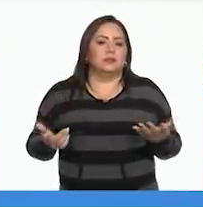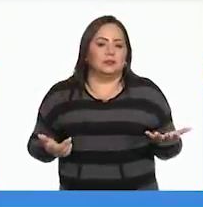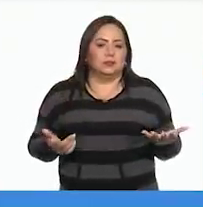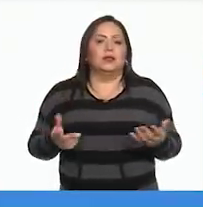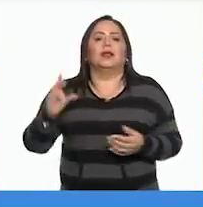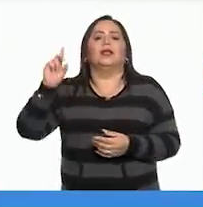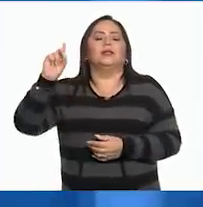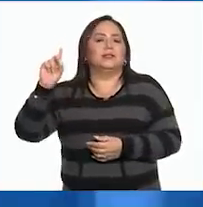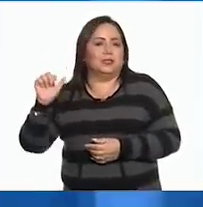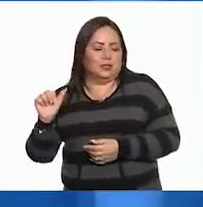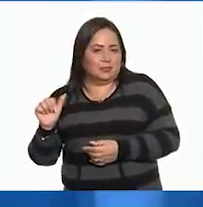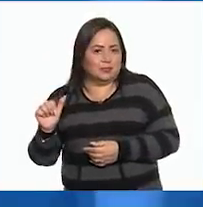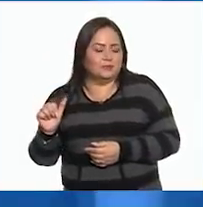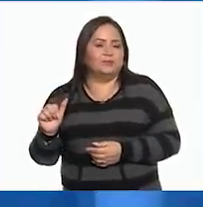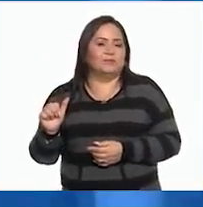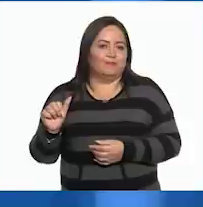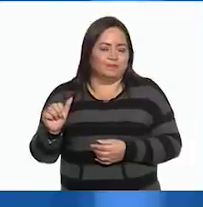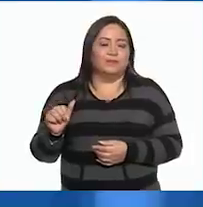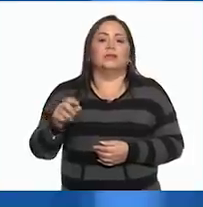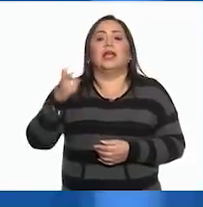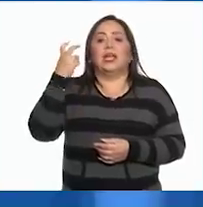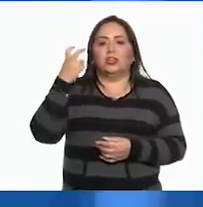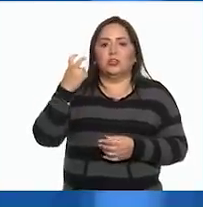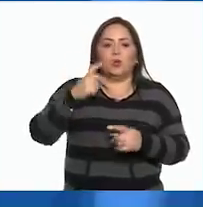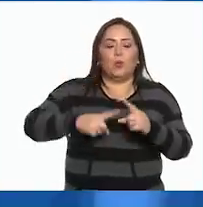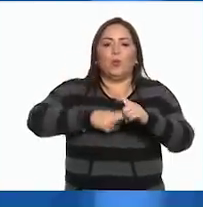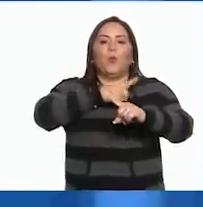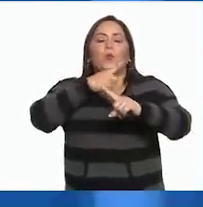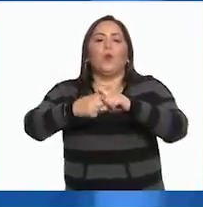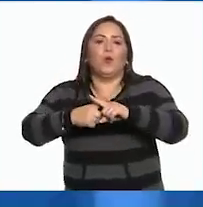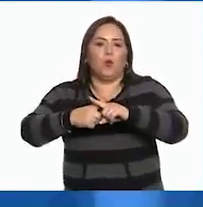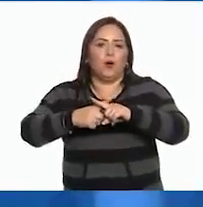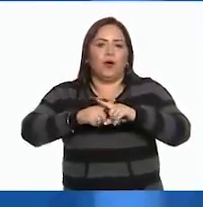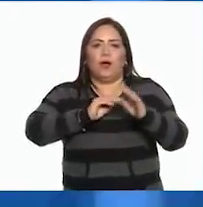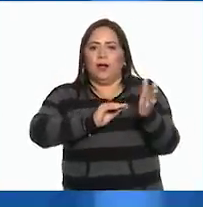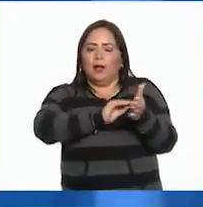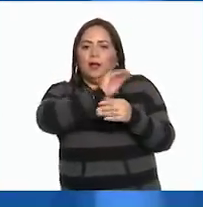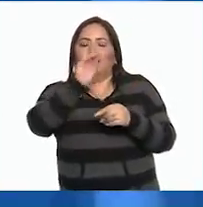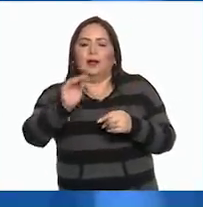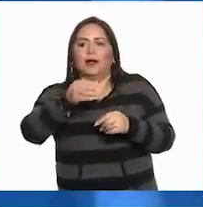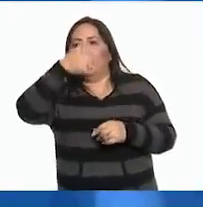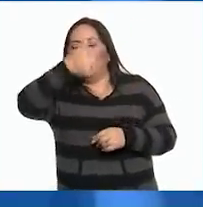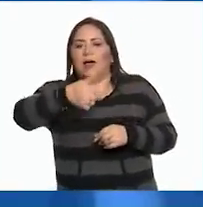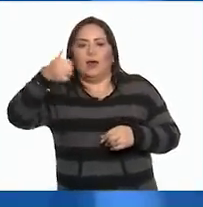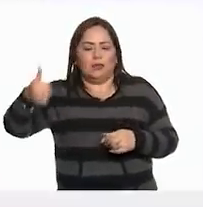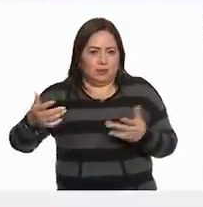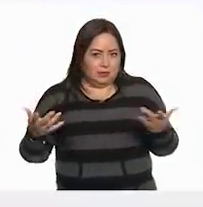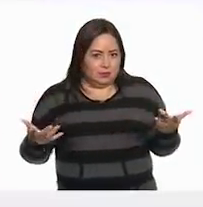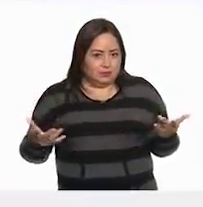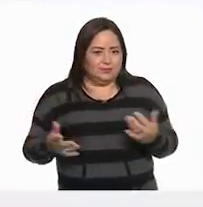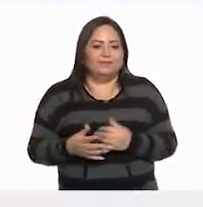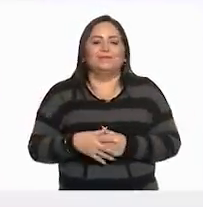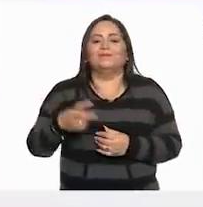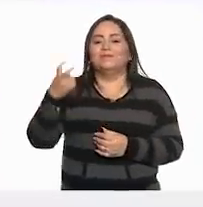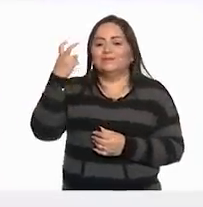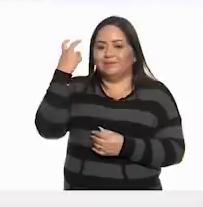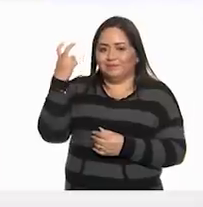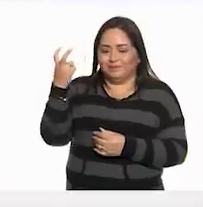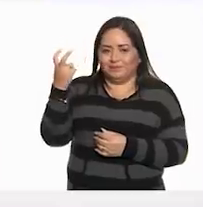da 36! Entonces está duplicando el número que se agrega a cada término, maestro. Así